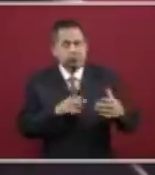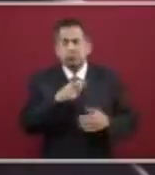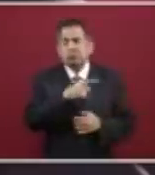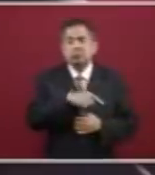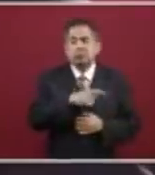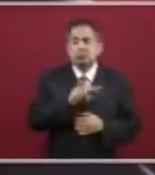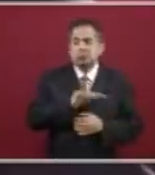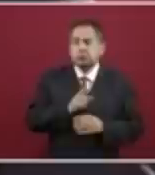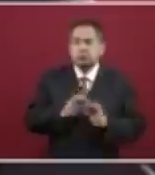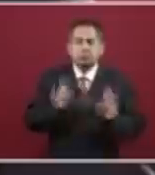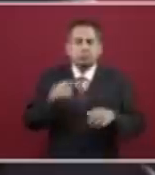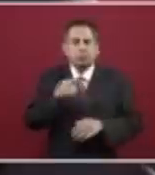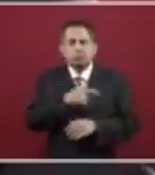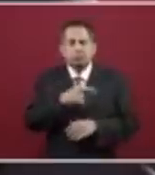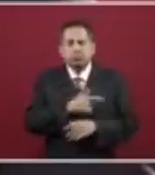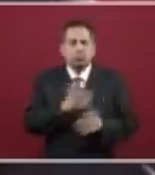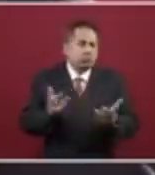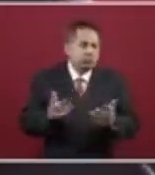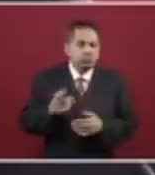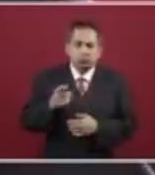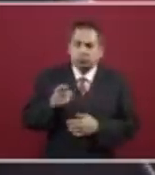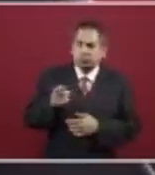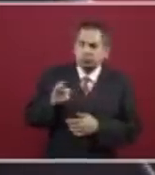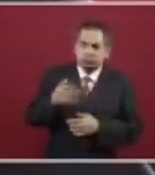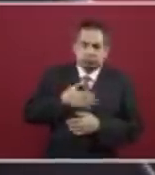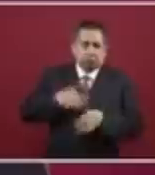gusta lo que hacemos,